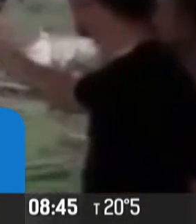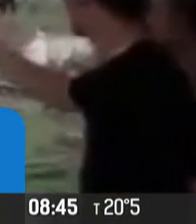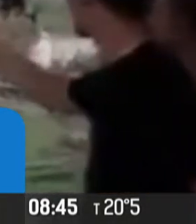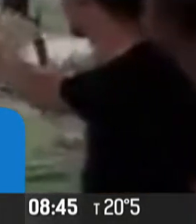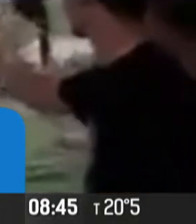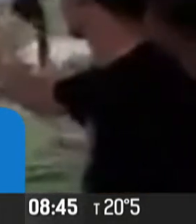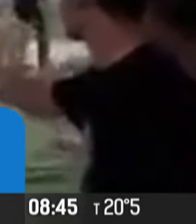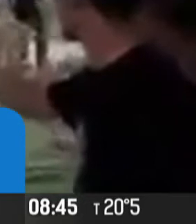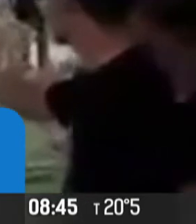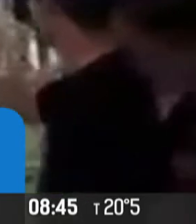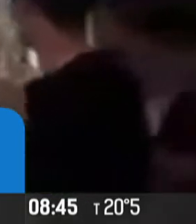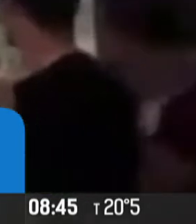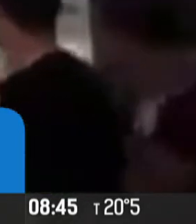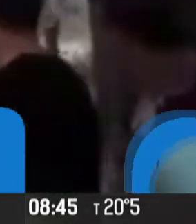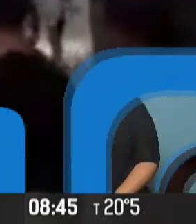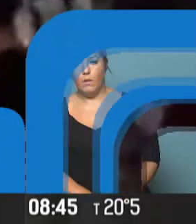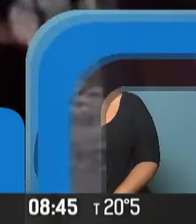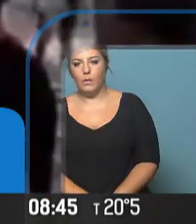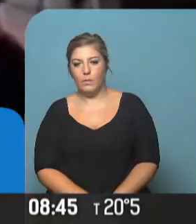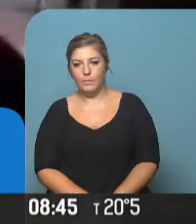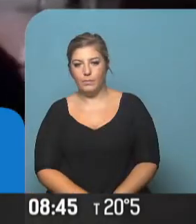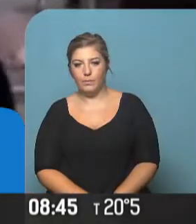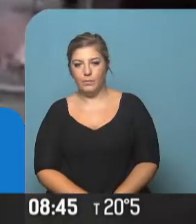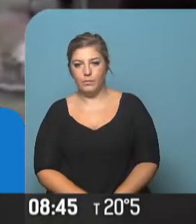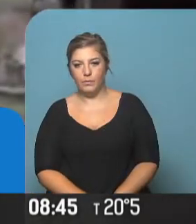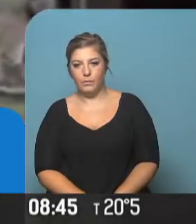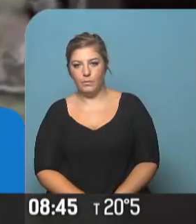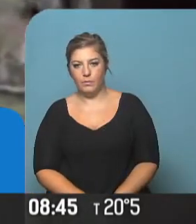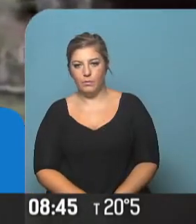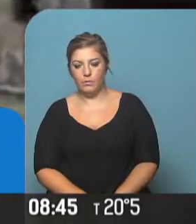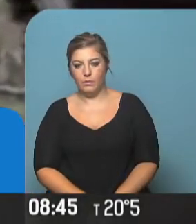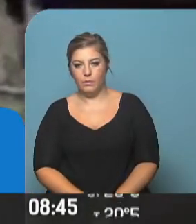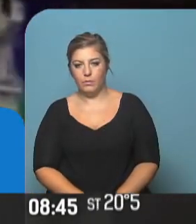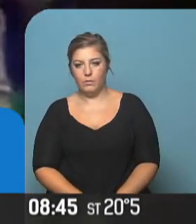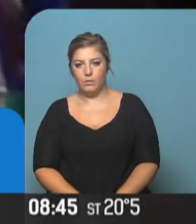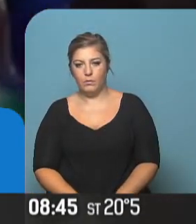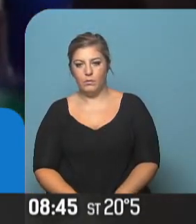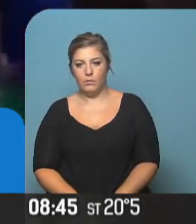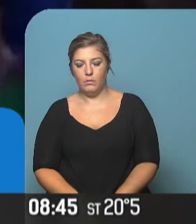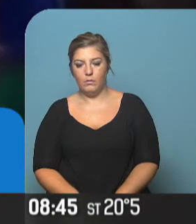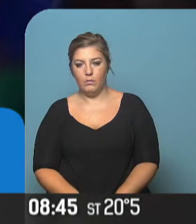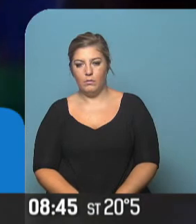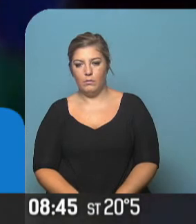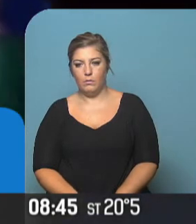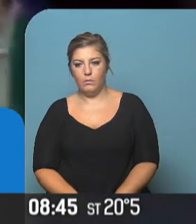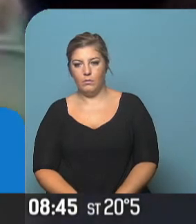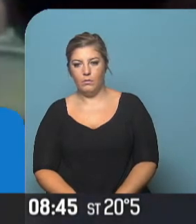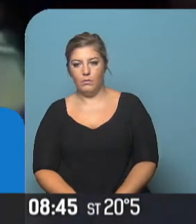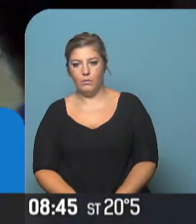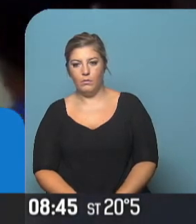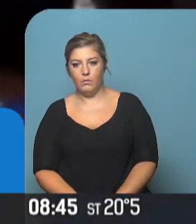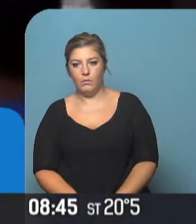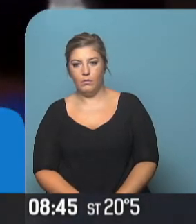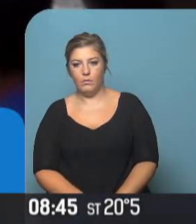cimiento dicen que podrían haber dañado elementos que servirán para la pericia para terminar de culpar este hombre que en verdad